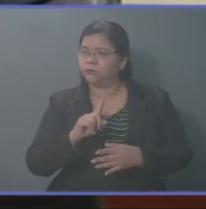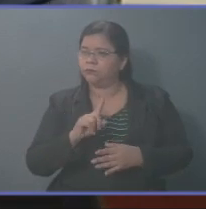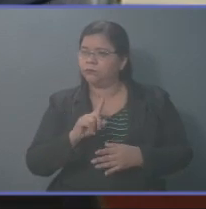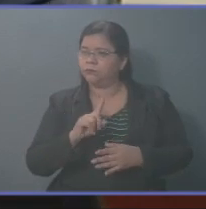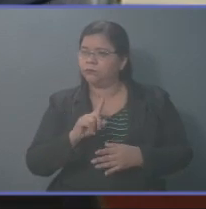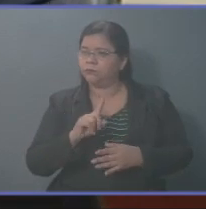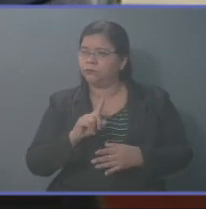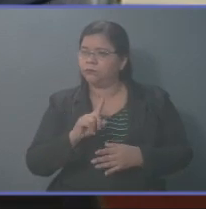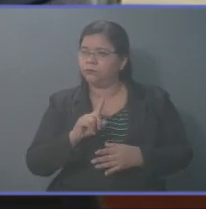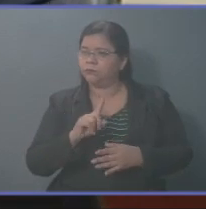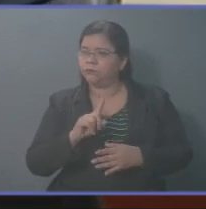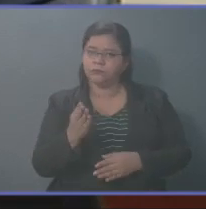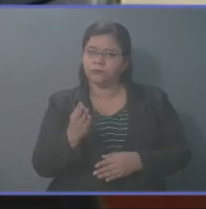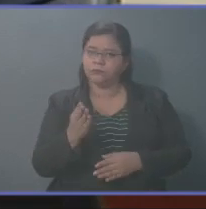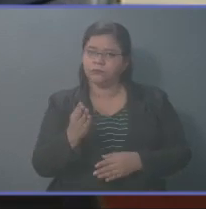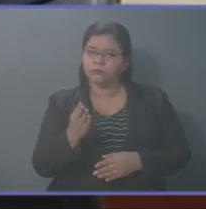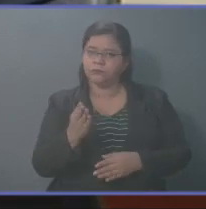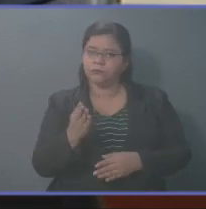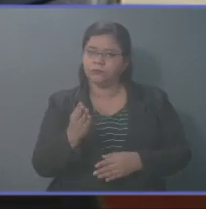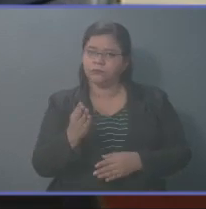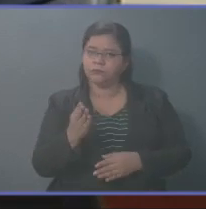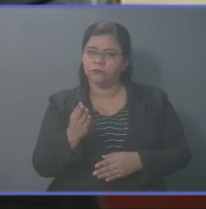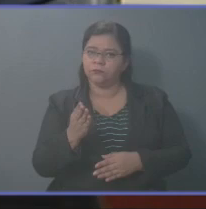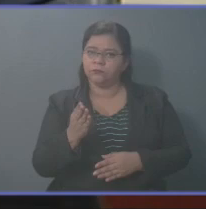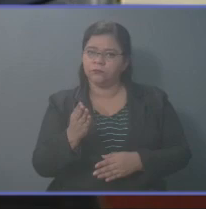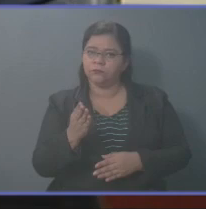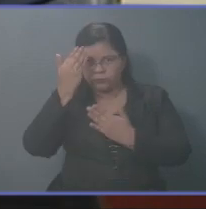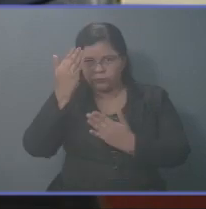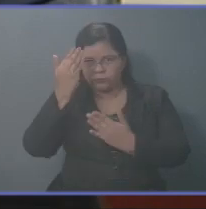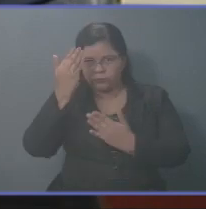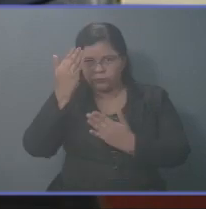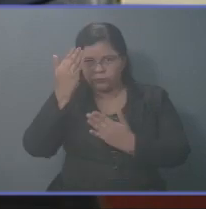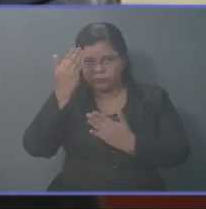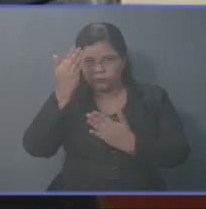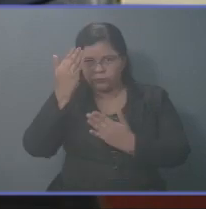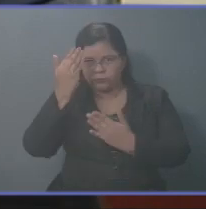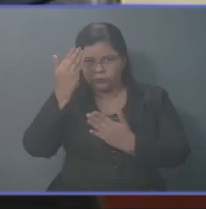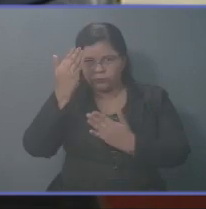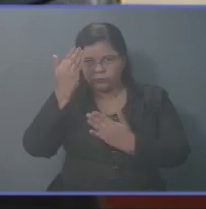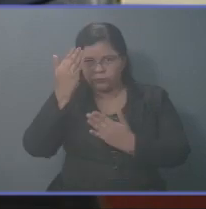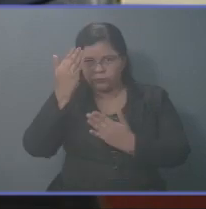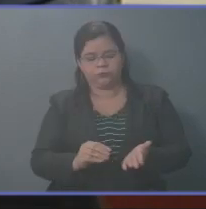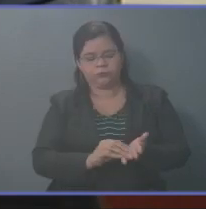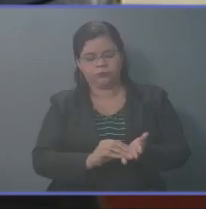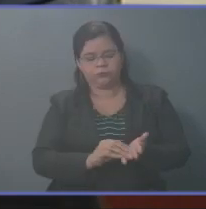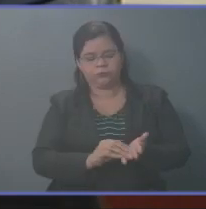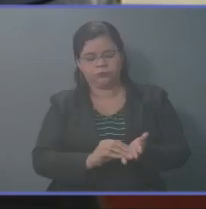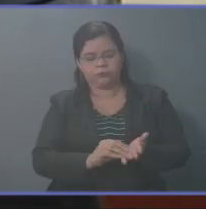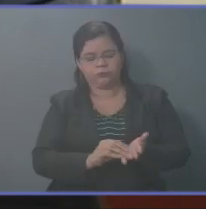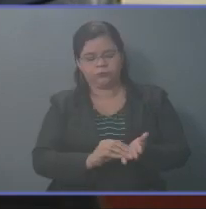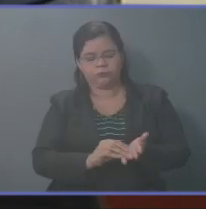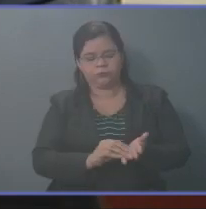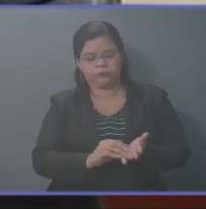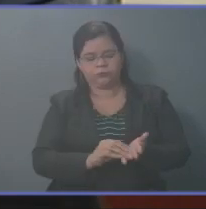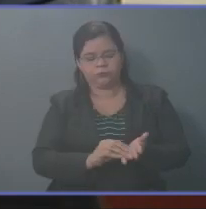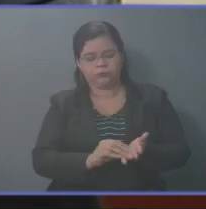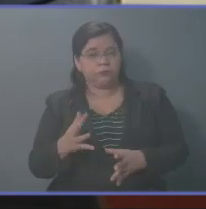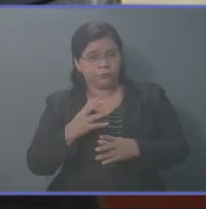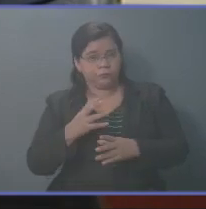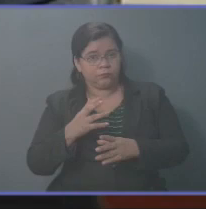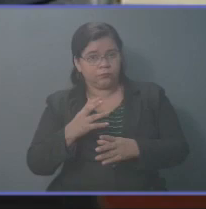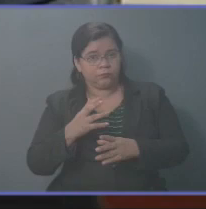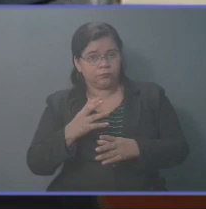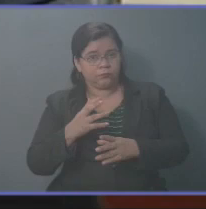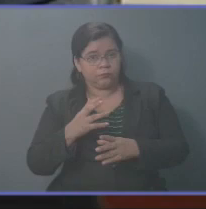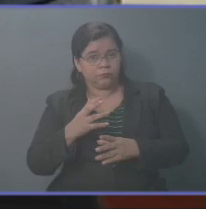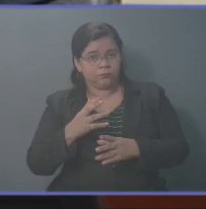las directrices emanadas del Viceministerio de Transporte, las cuales serán fijadas en el reglamento de esta ley, todo con el objeto de garantizar la